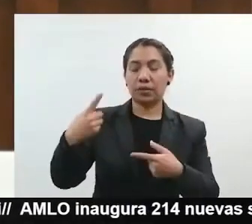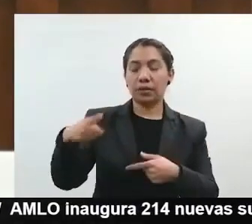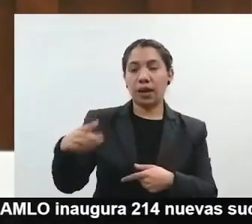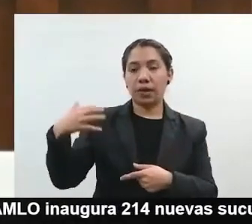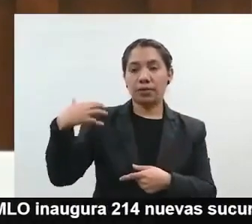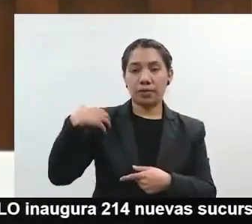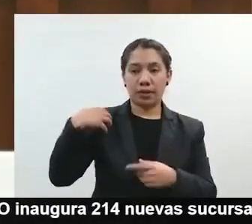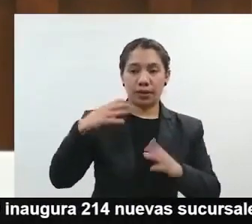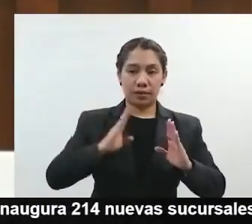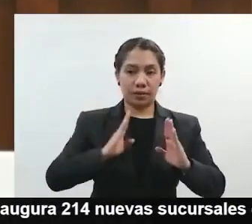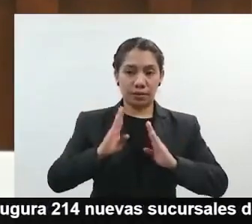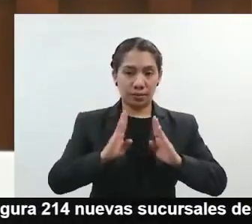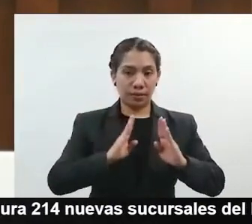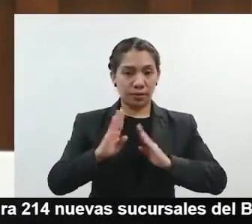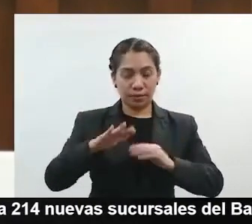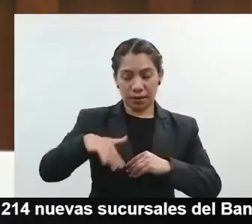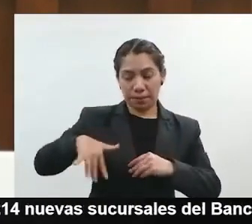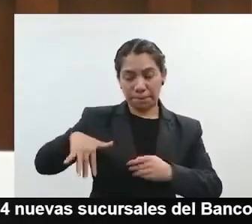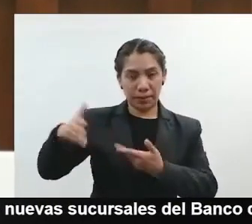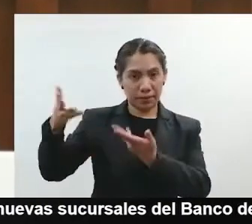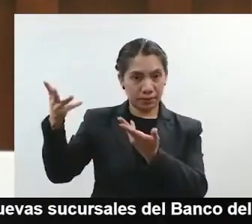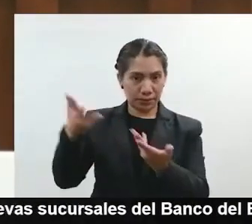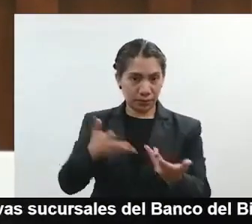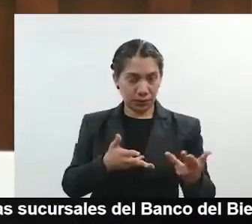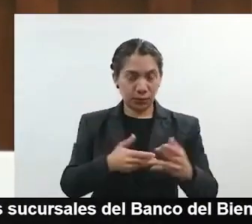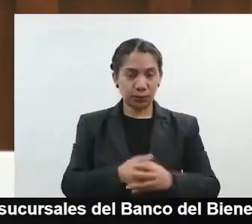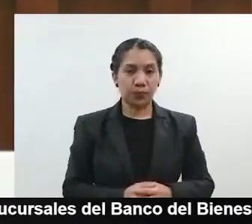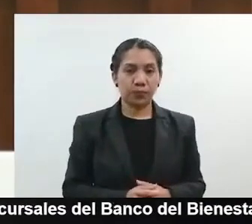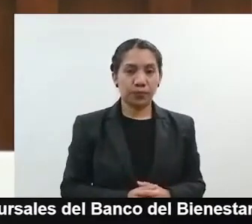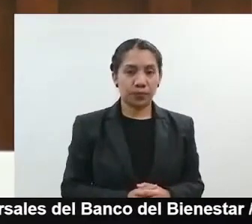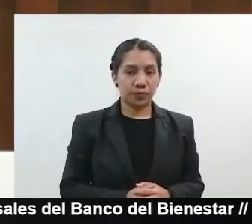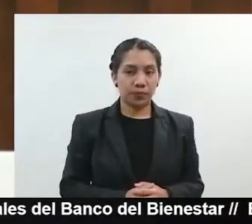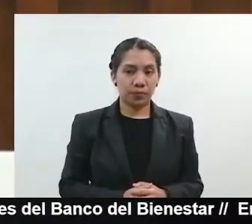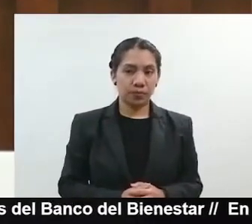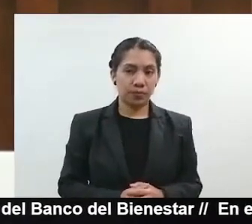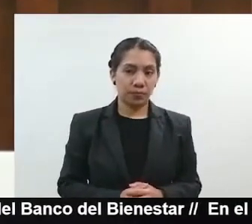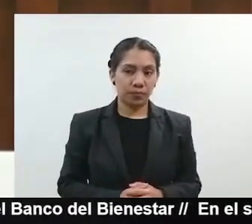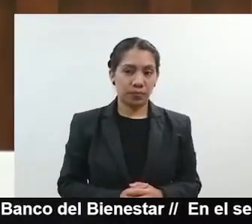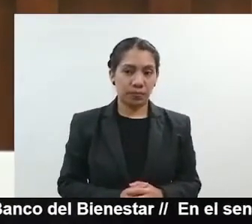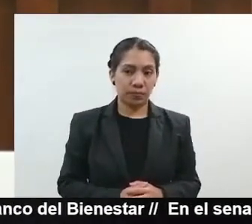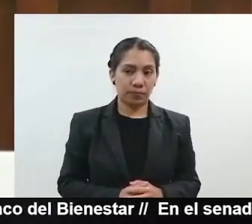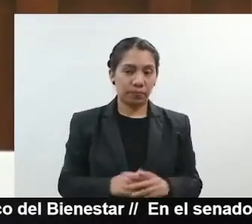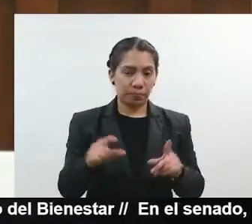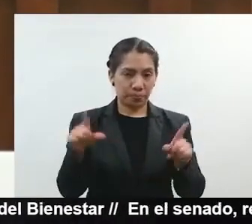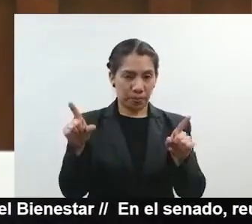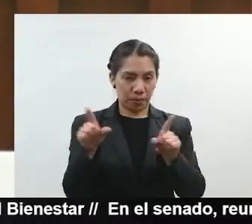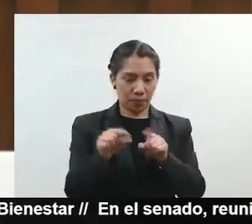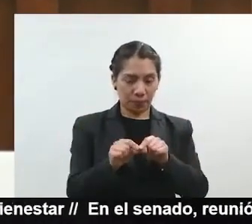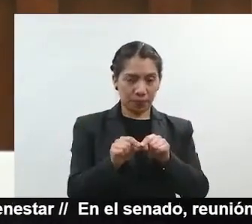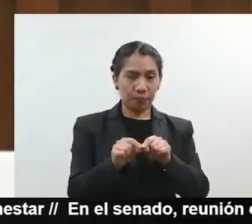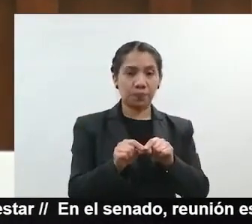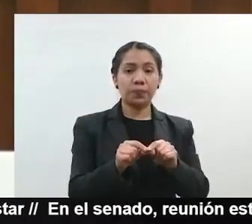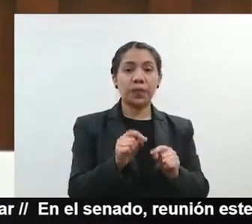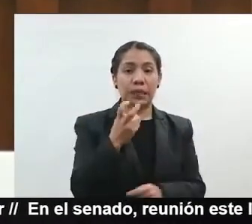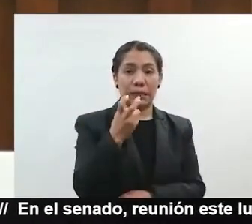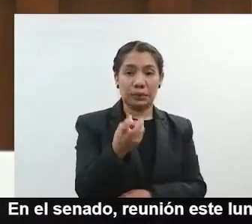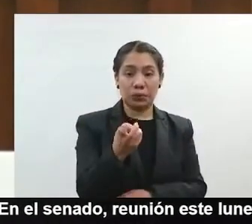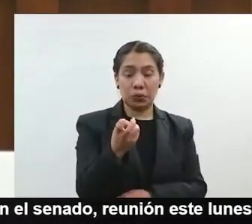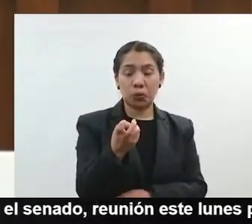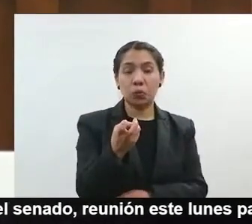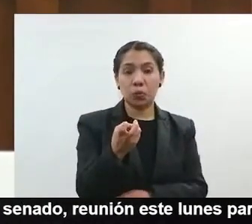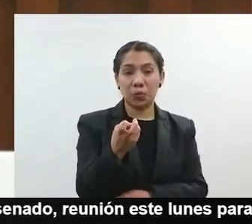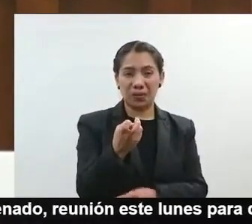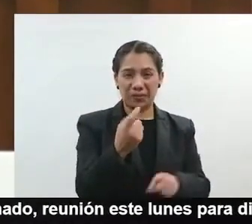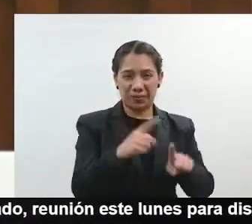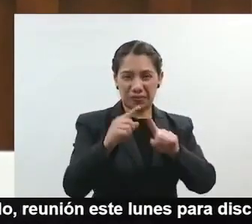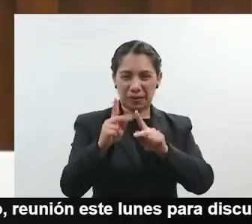hay al mamey. Incluso, y esto es muy importante porque corrobora otras